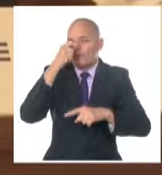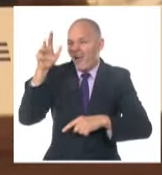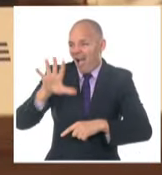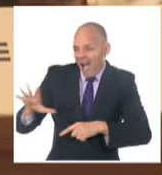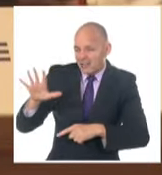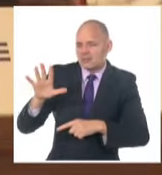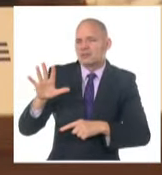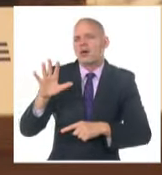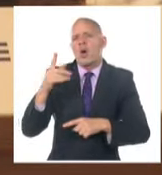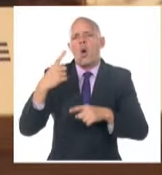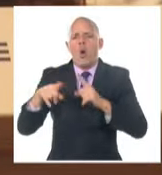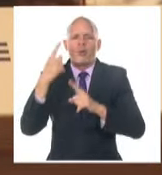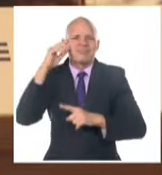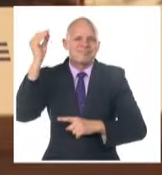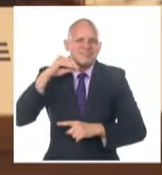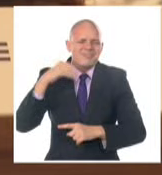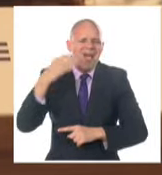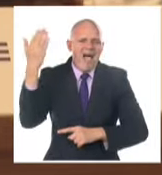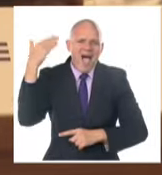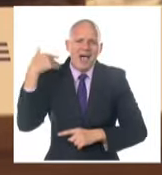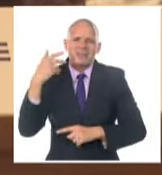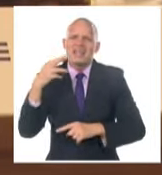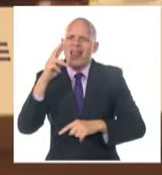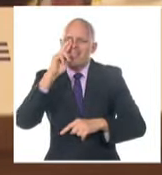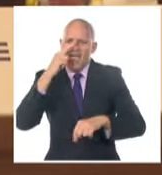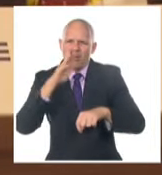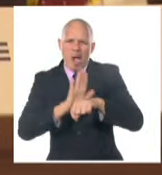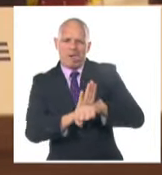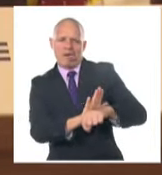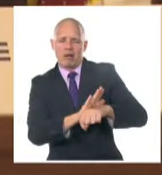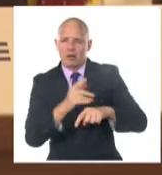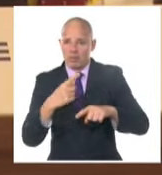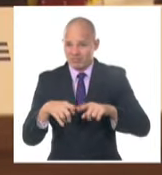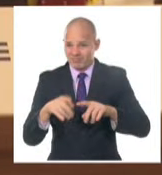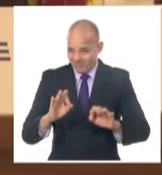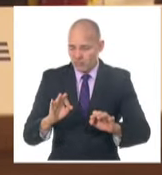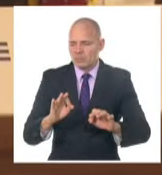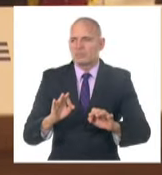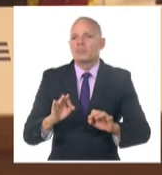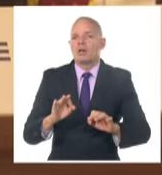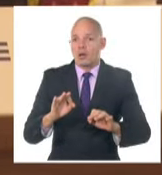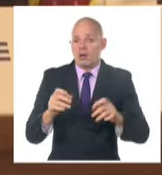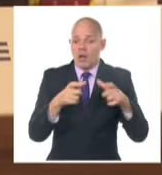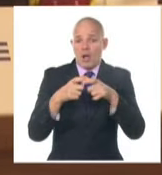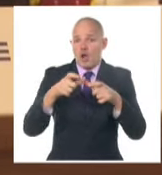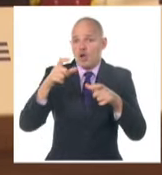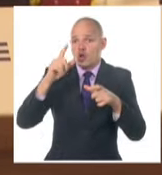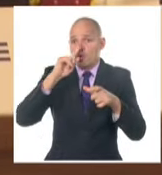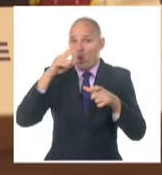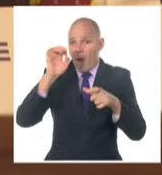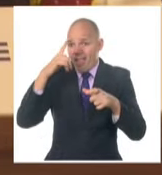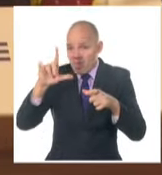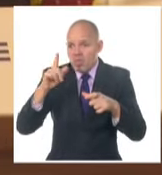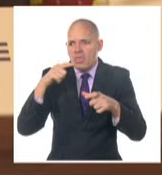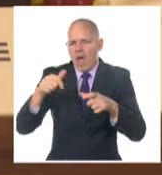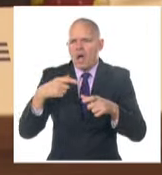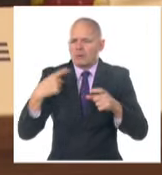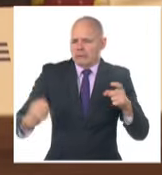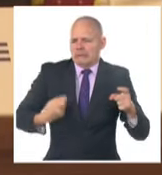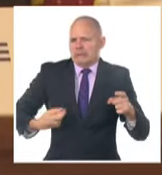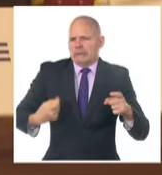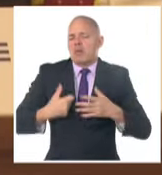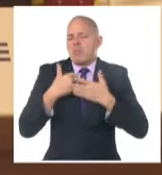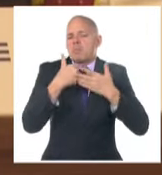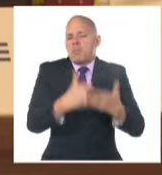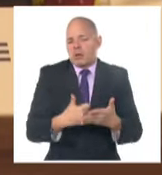y el apartheid. Fue nuestro movimiento el promotor de iniciativas trascendentales en